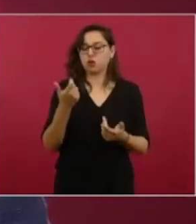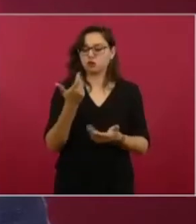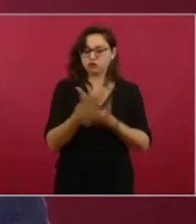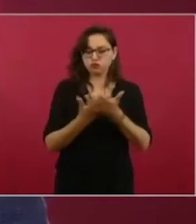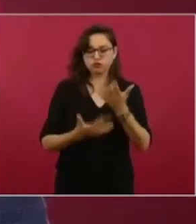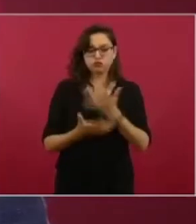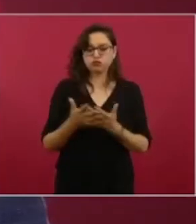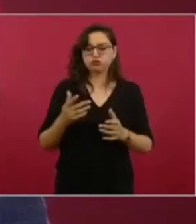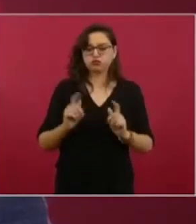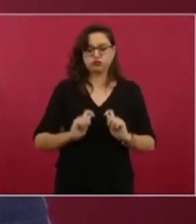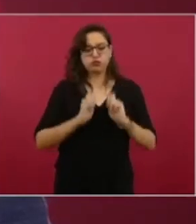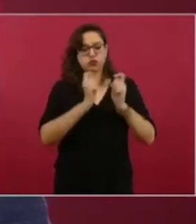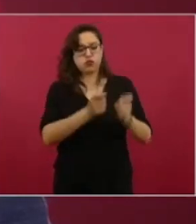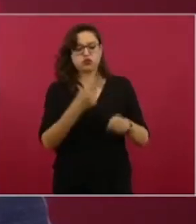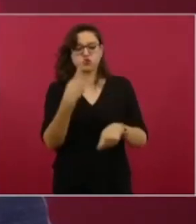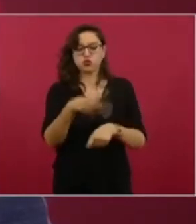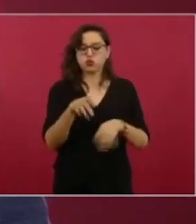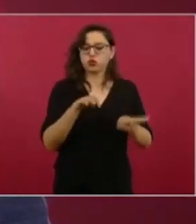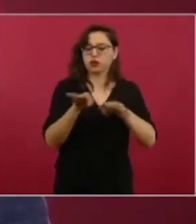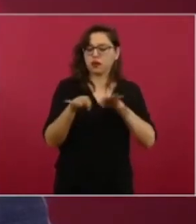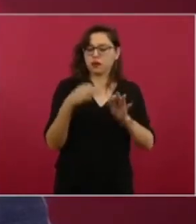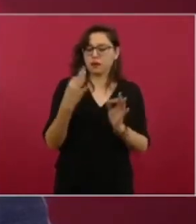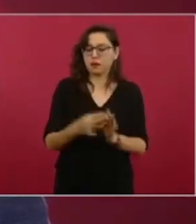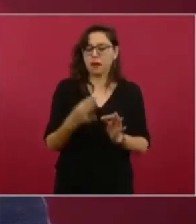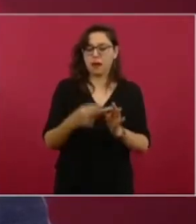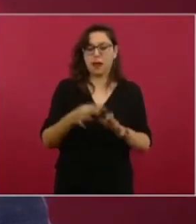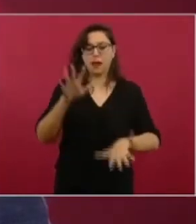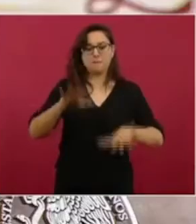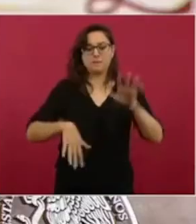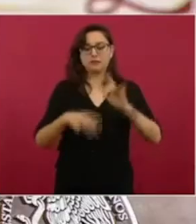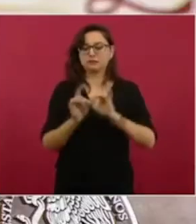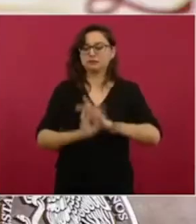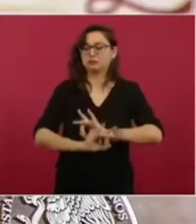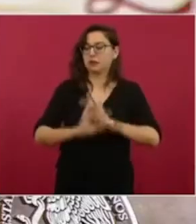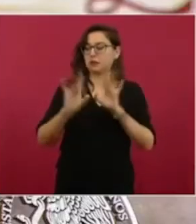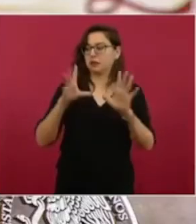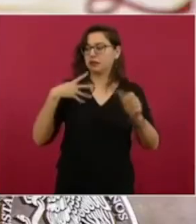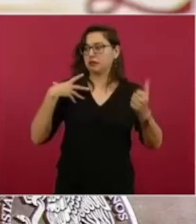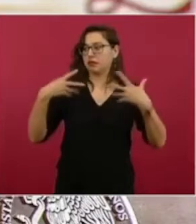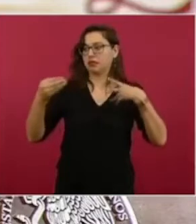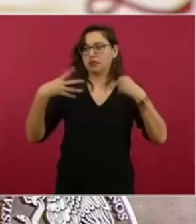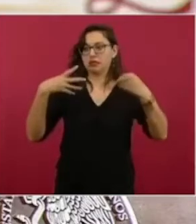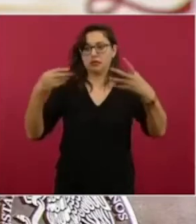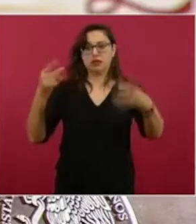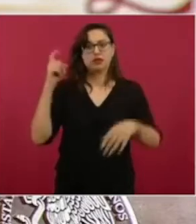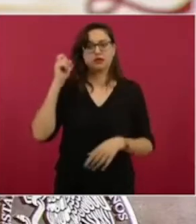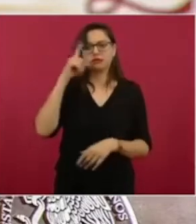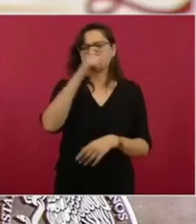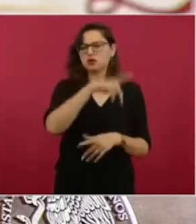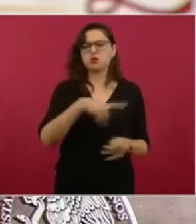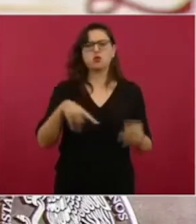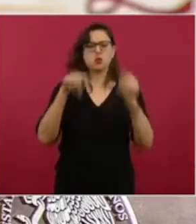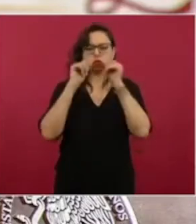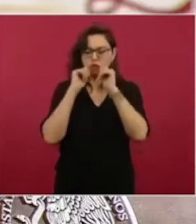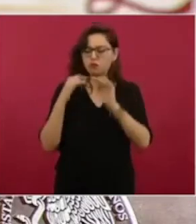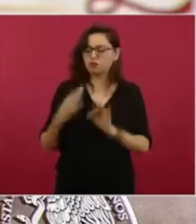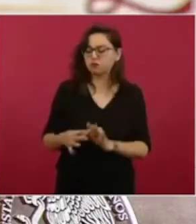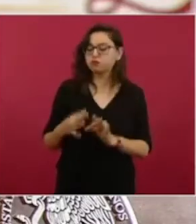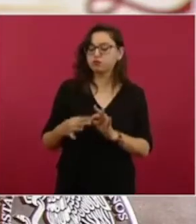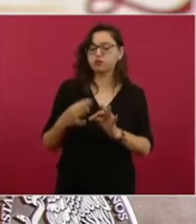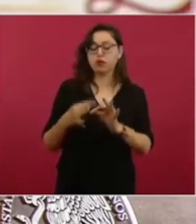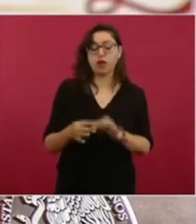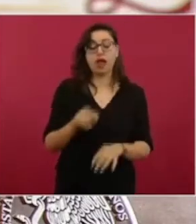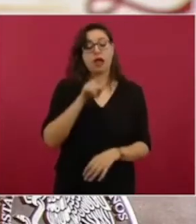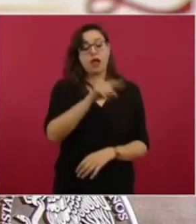acciones encomendadas, aún con las dificultades que la pandemia ha representado. Con su incorporación a